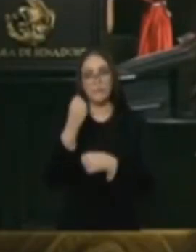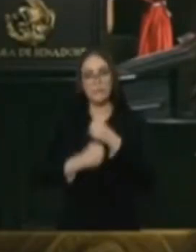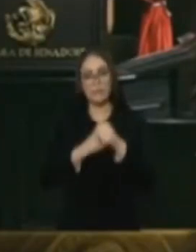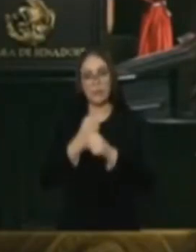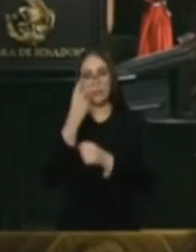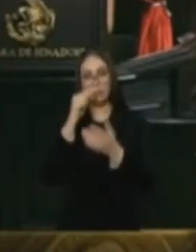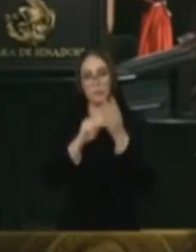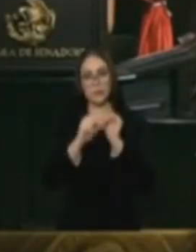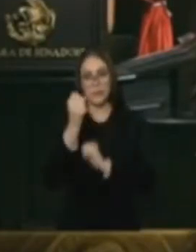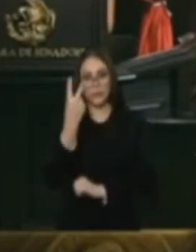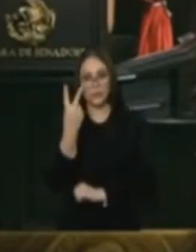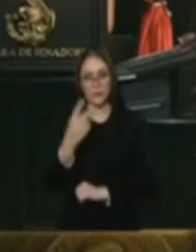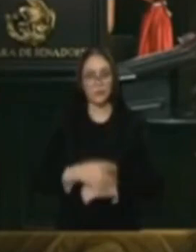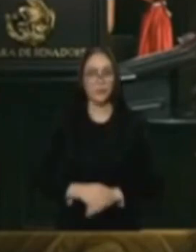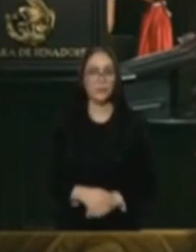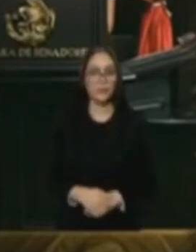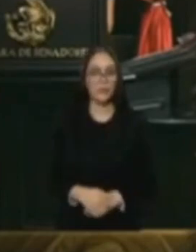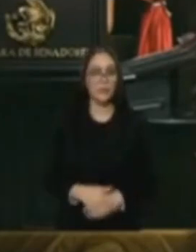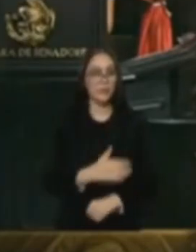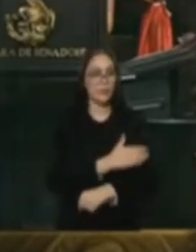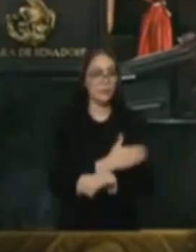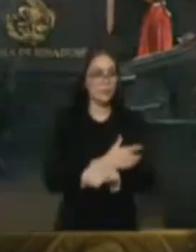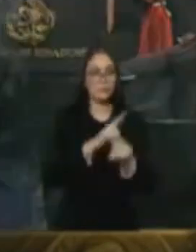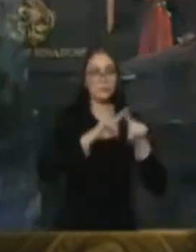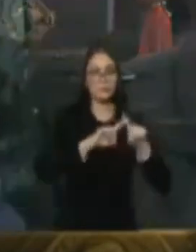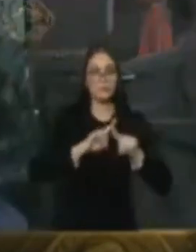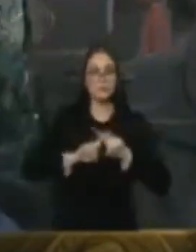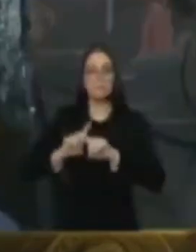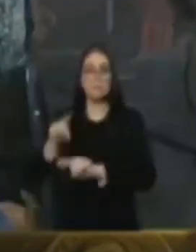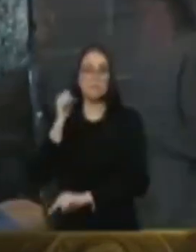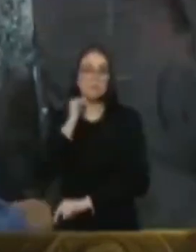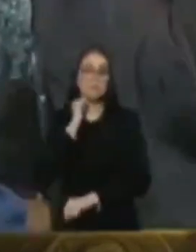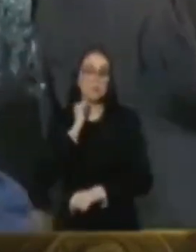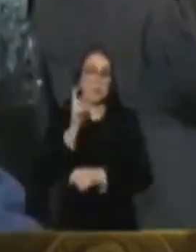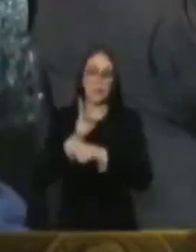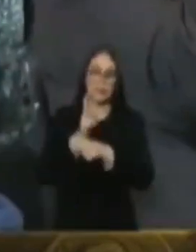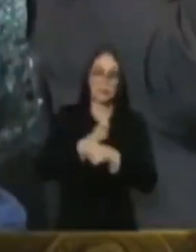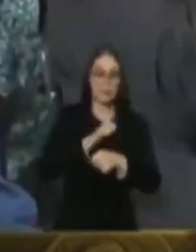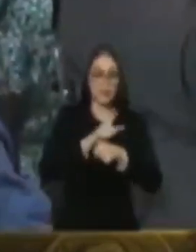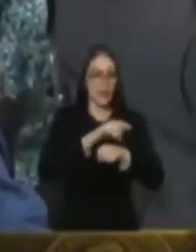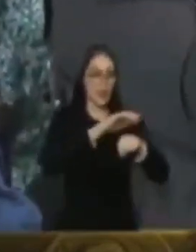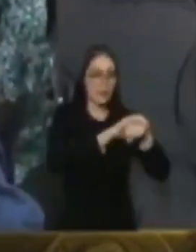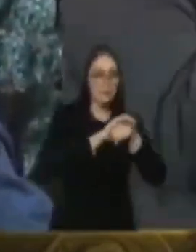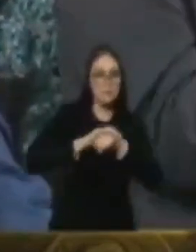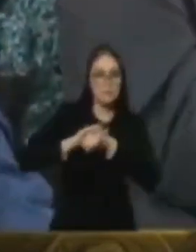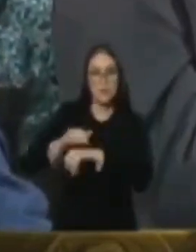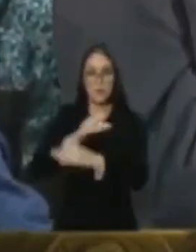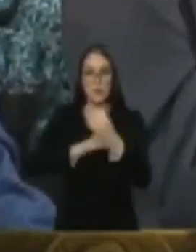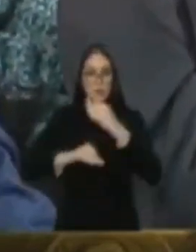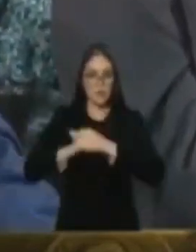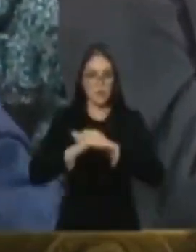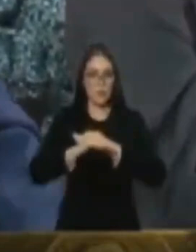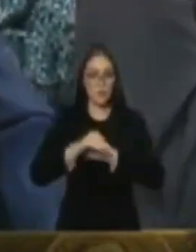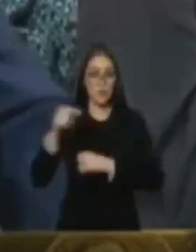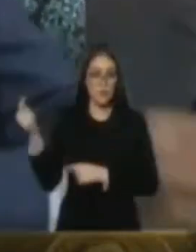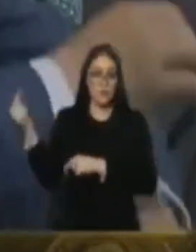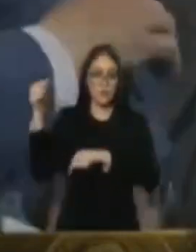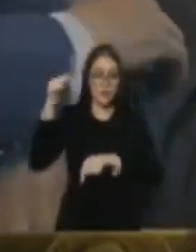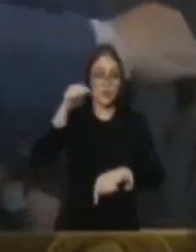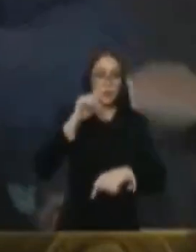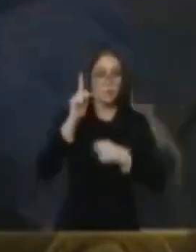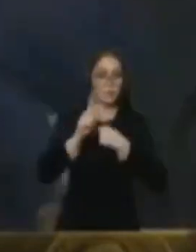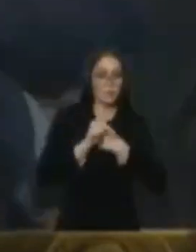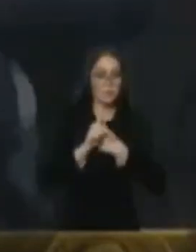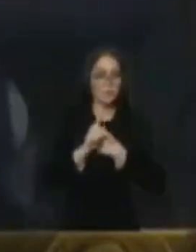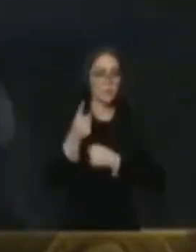Compañeras y compañeros senadores, invitados especiales, amigos y amigas todas. A nuestro país llegó una princesa por